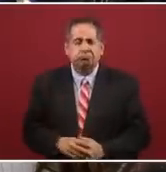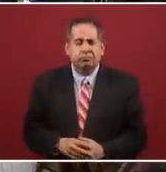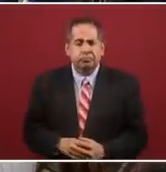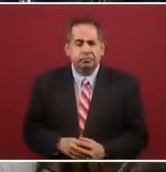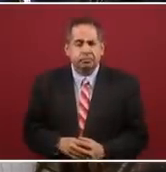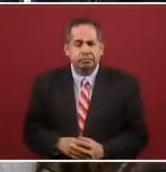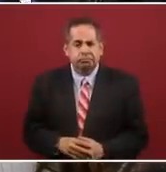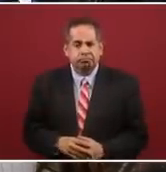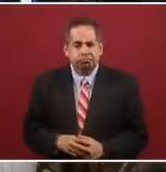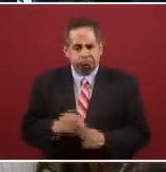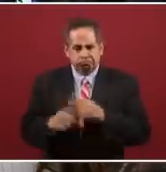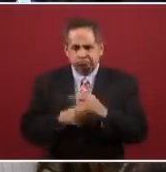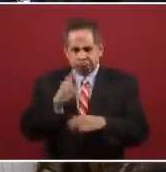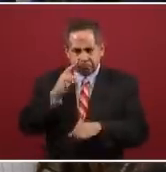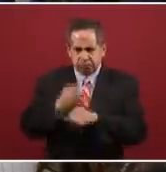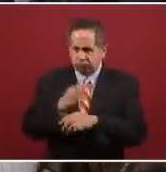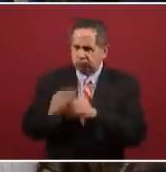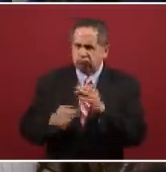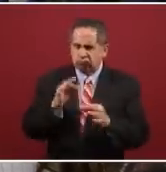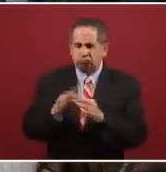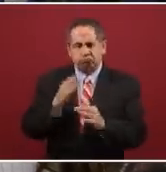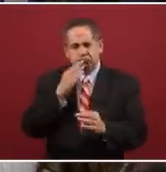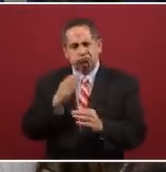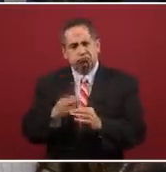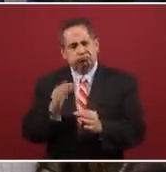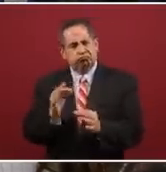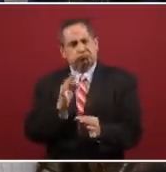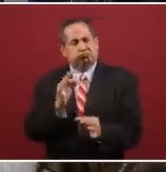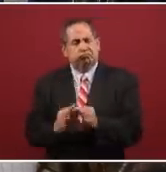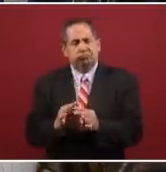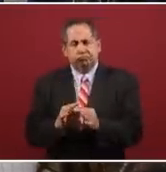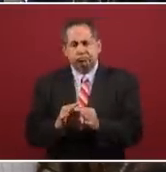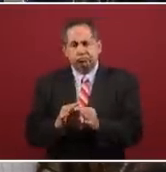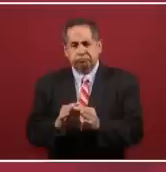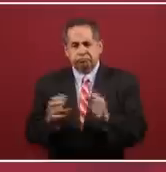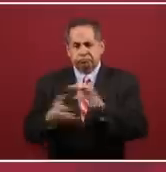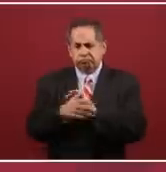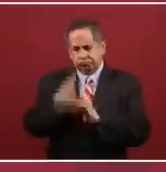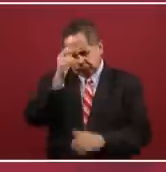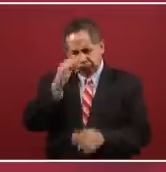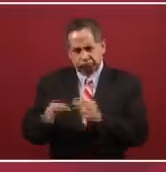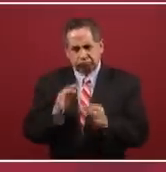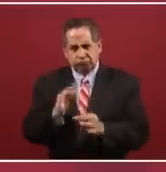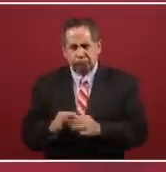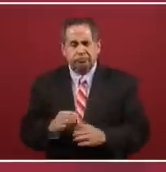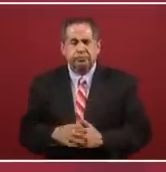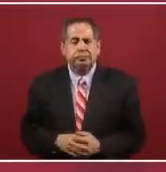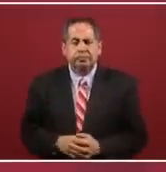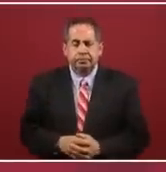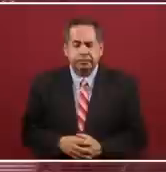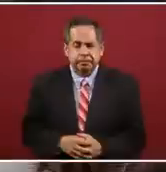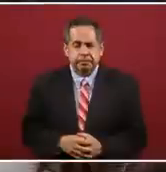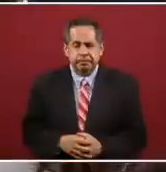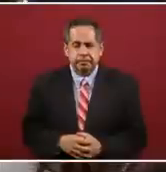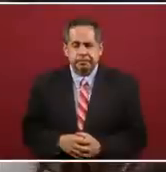y vamos a corresponder, se van a cumplir todos los compromisos. Todo esto ayuda mucho